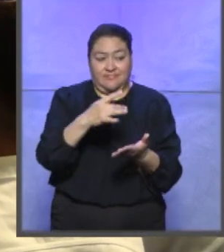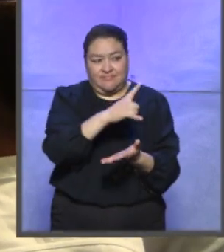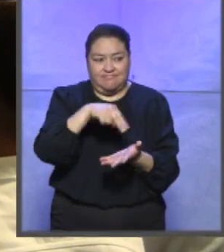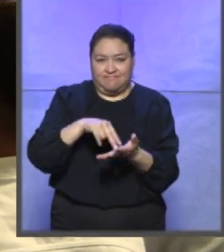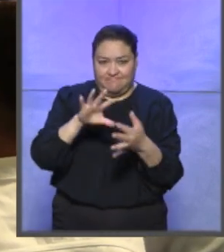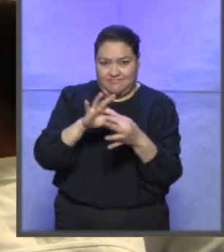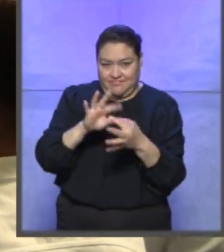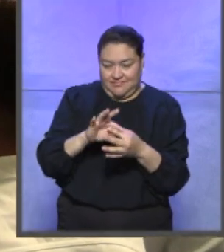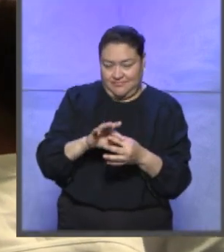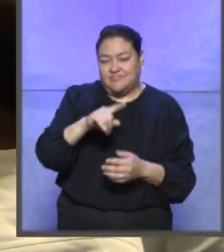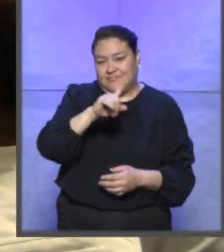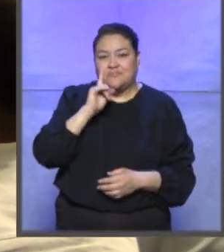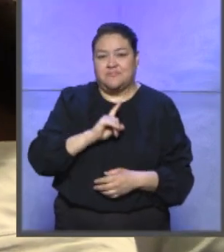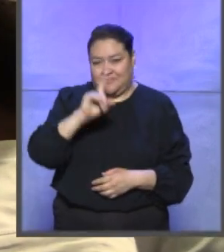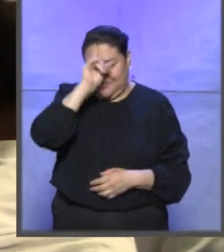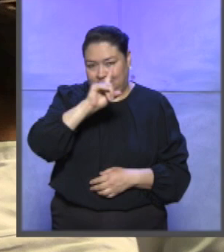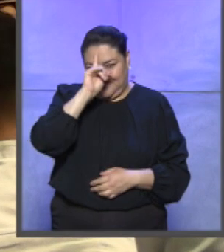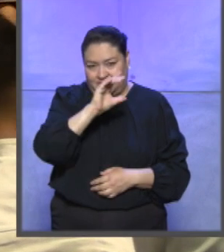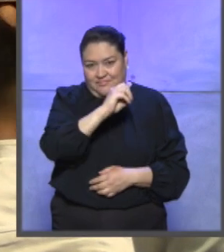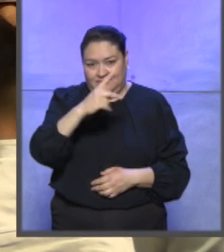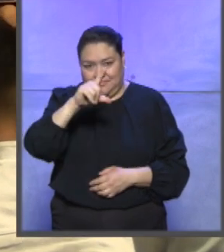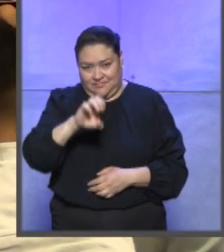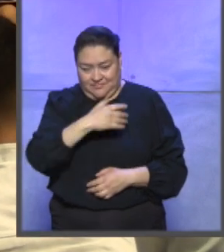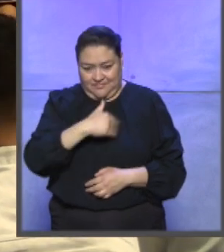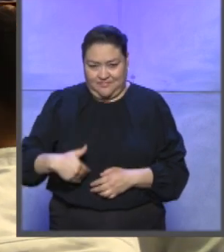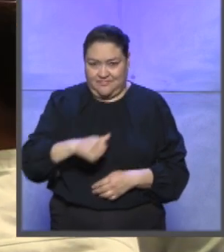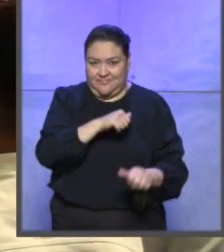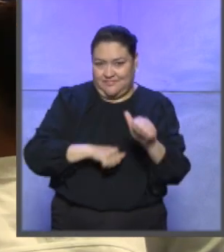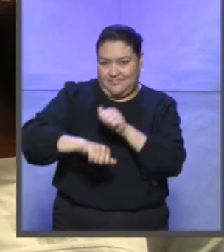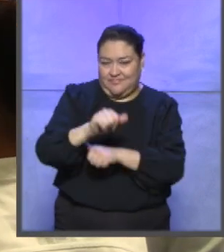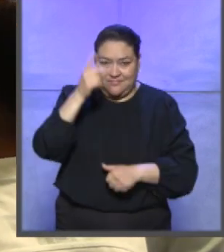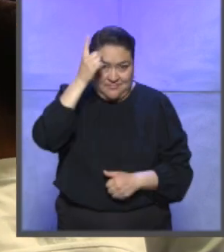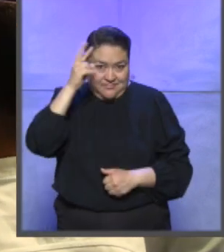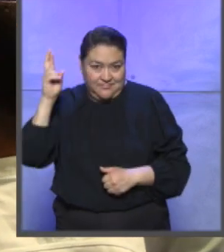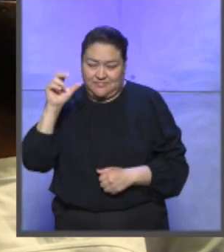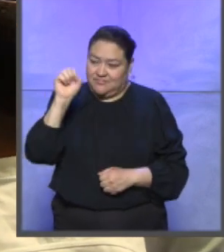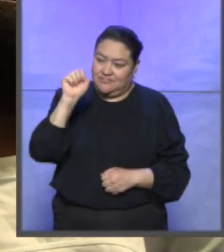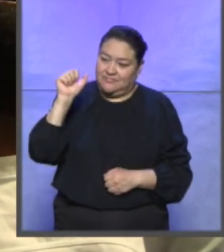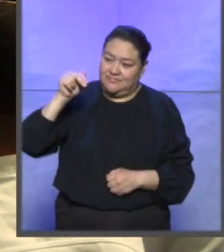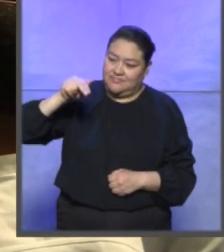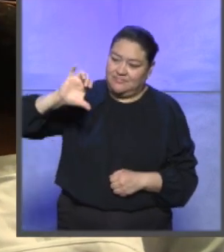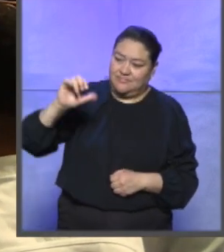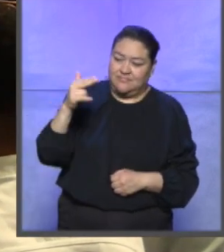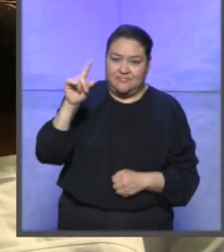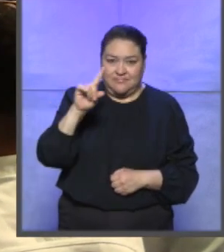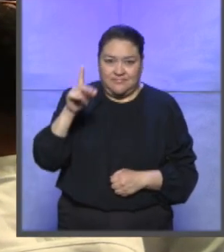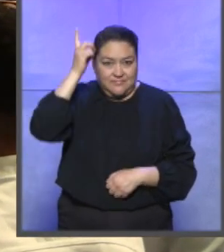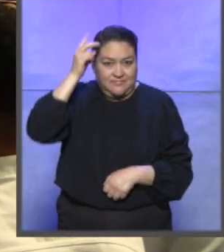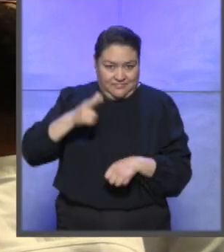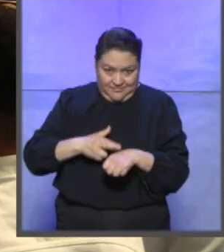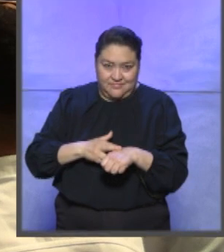Gracias por sus palabras, consejera presidente. Finalmente, cedo el uso de la voz al doctor Jorge Sánchez Morales,